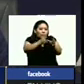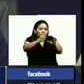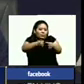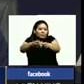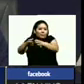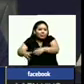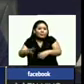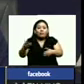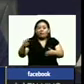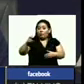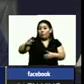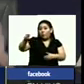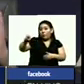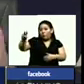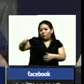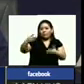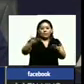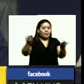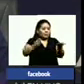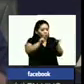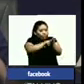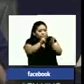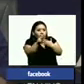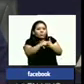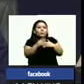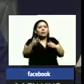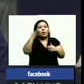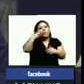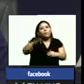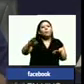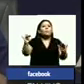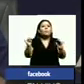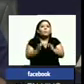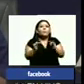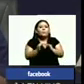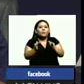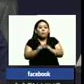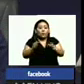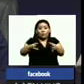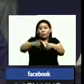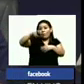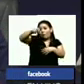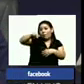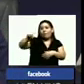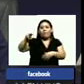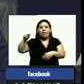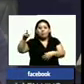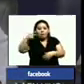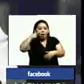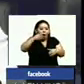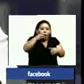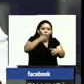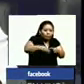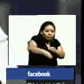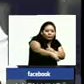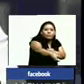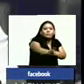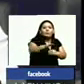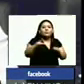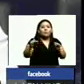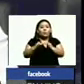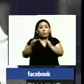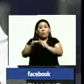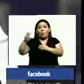Ya se están ejecutando Planes También como Por ejemplo Lo que se está haciendo Con ANDA Con el tema De la introducción De Agua Potales Desde el MOV